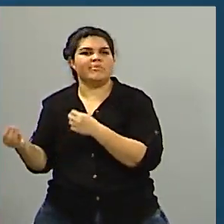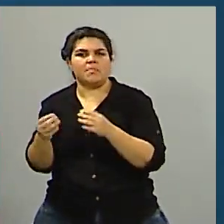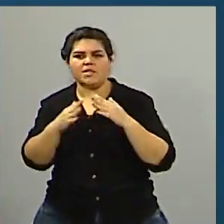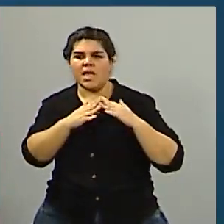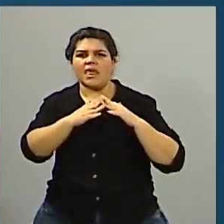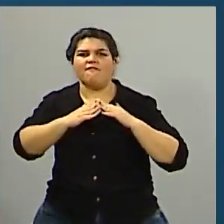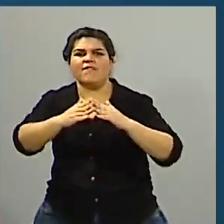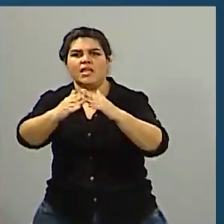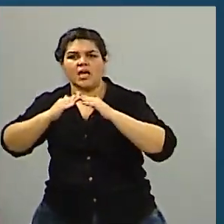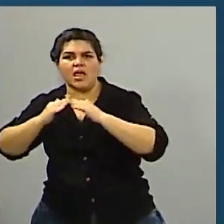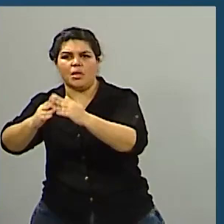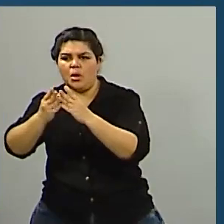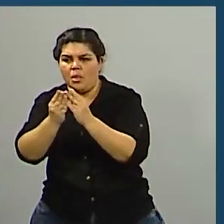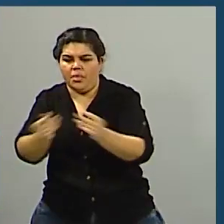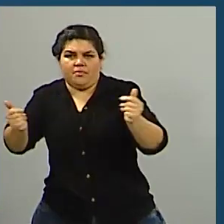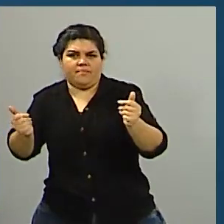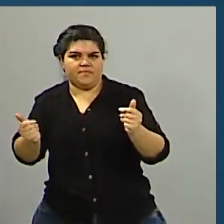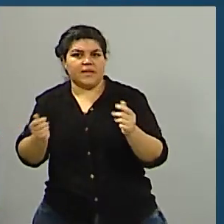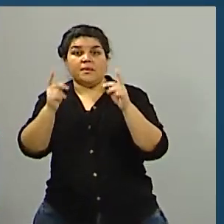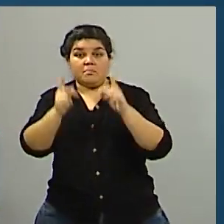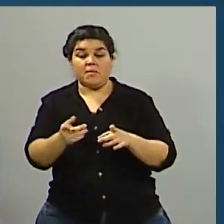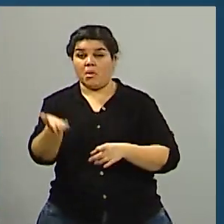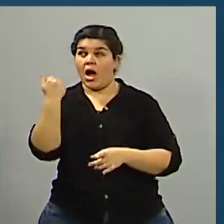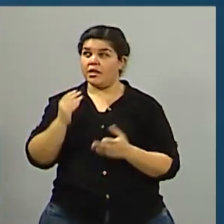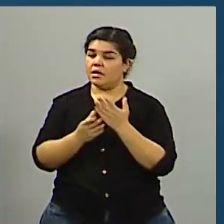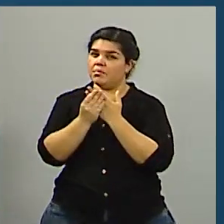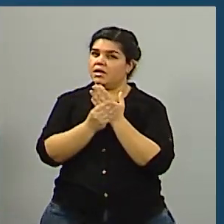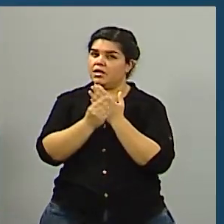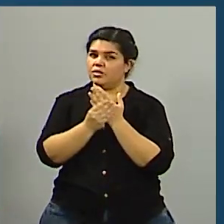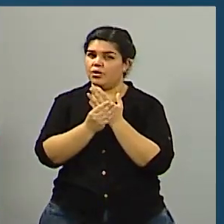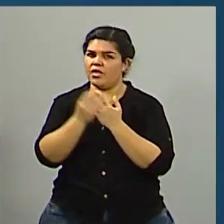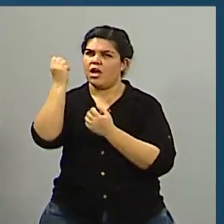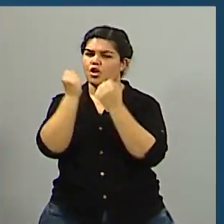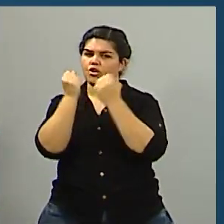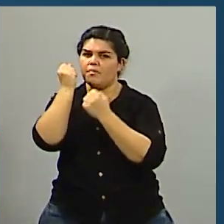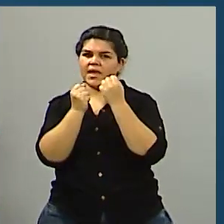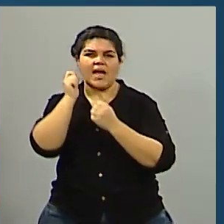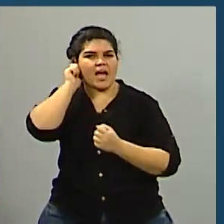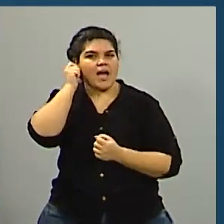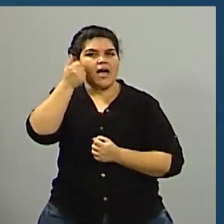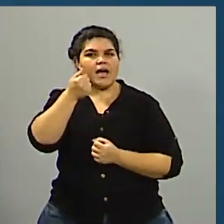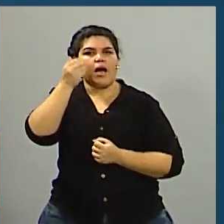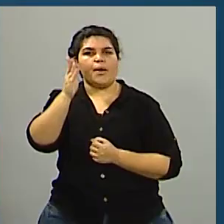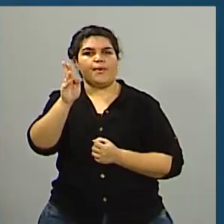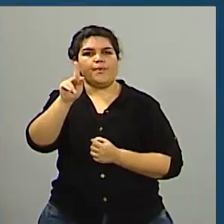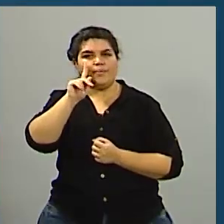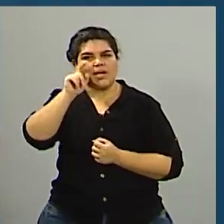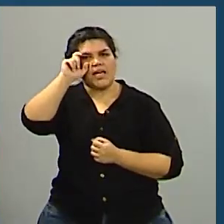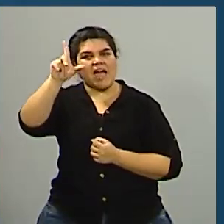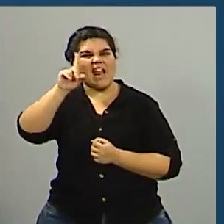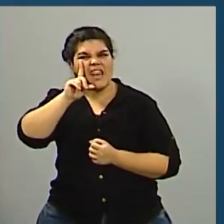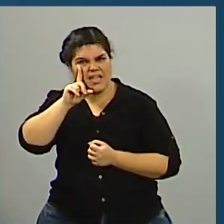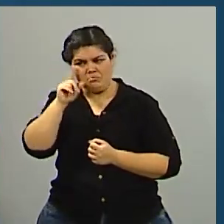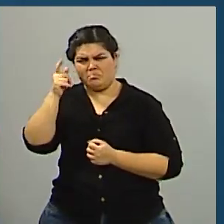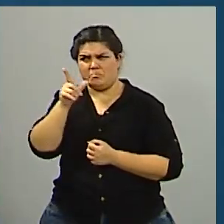revisaba el otro día un trabajo que se le entregó al entonces ministro de Economía, Rodolfo Gabriel, si mal no recuerdo, era un boletín que entregamos